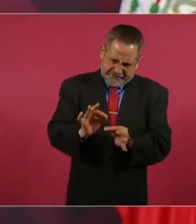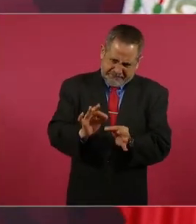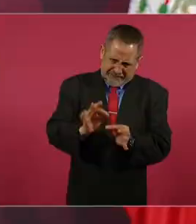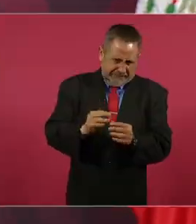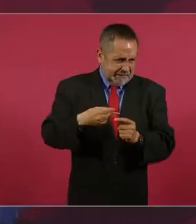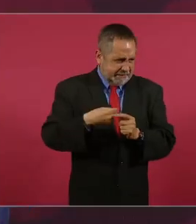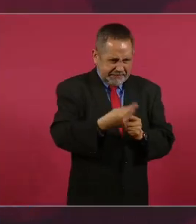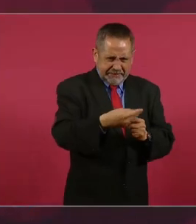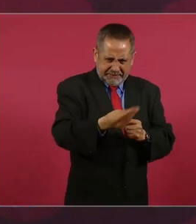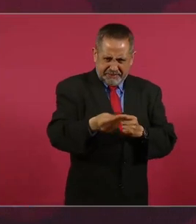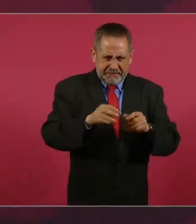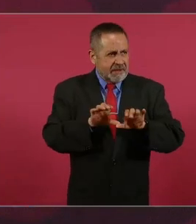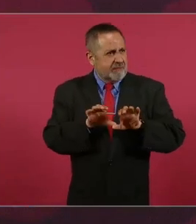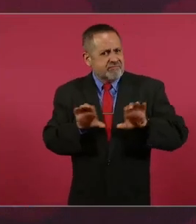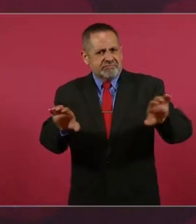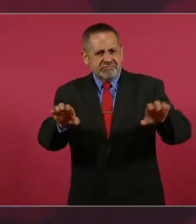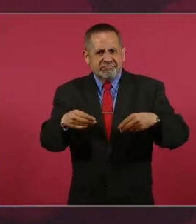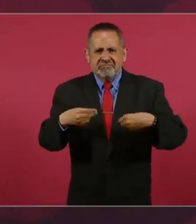Y segundo,